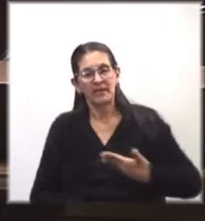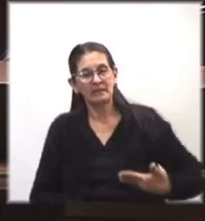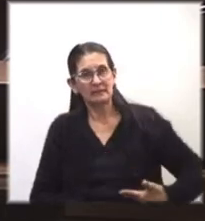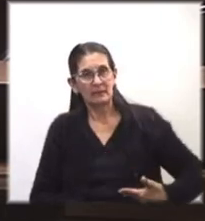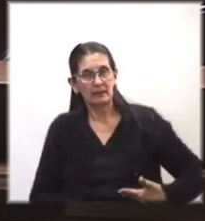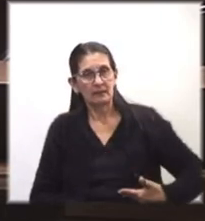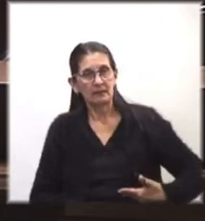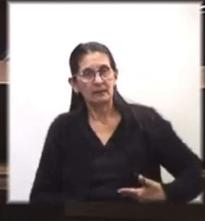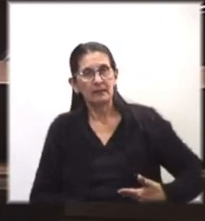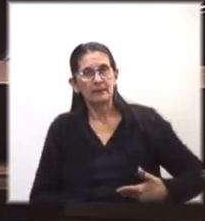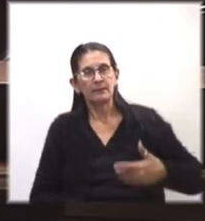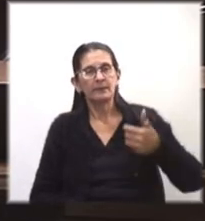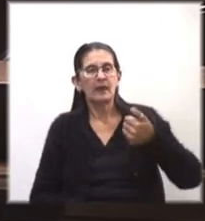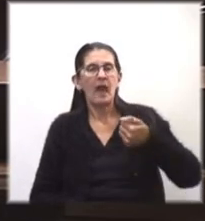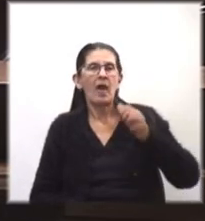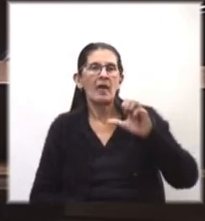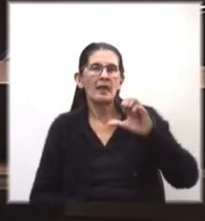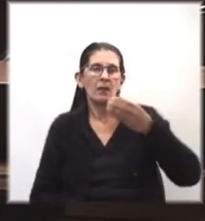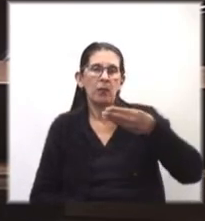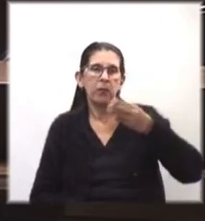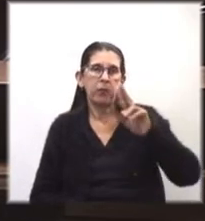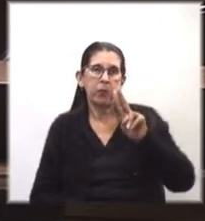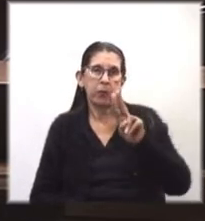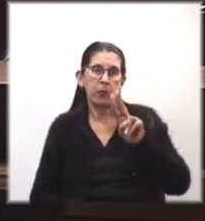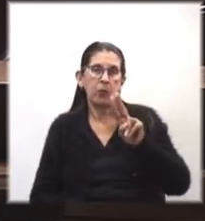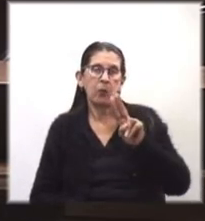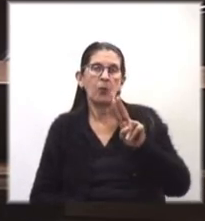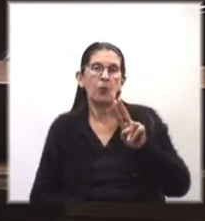presidente de AEBU por